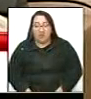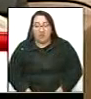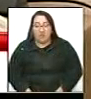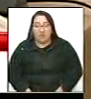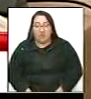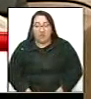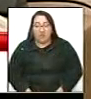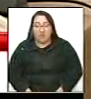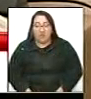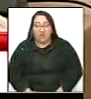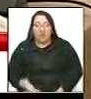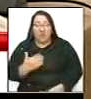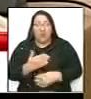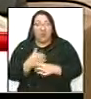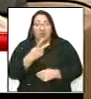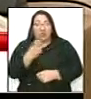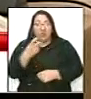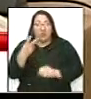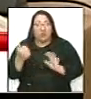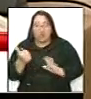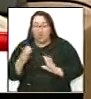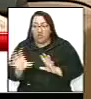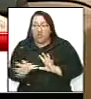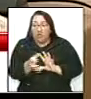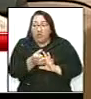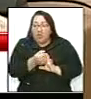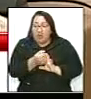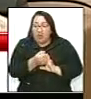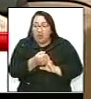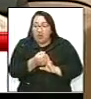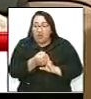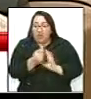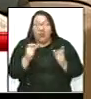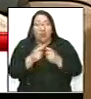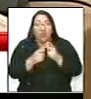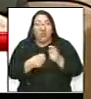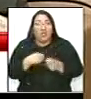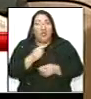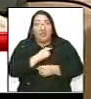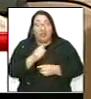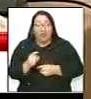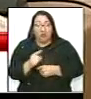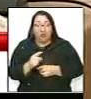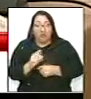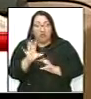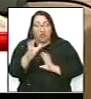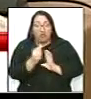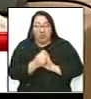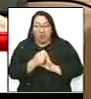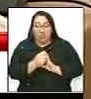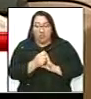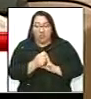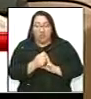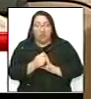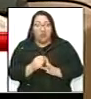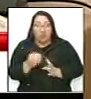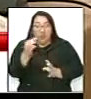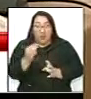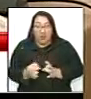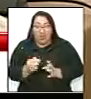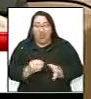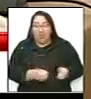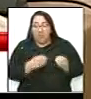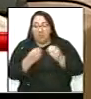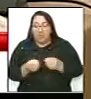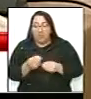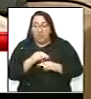en la 226, es tomar como, es los congresistas que denuncian, lo toman como hecho cierto y lo plantean